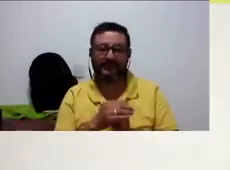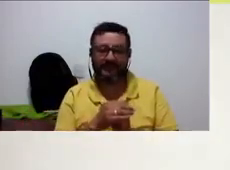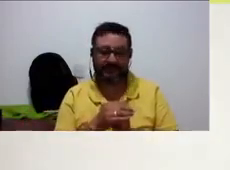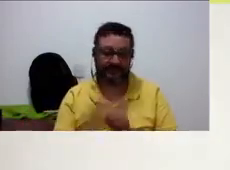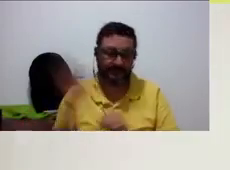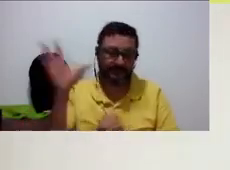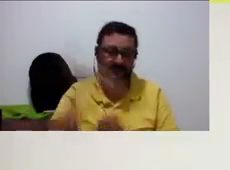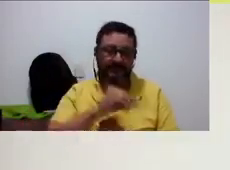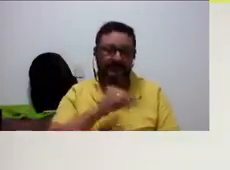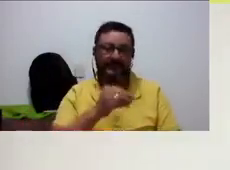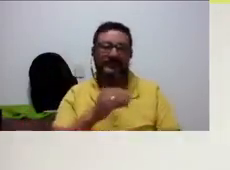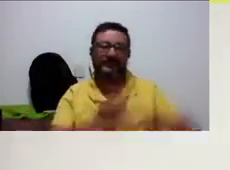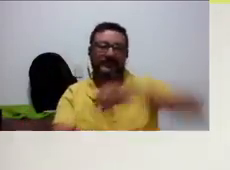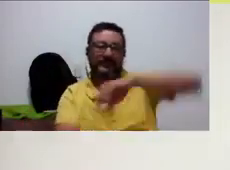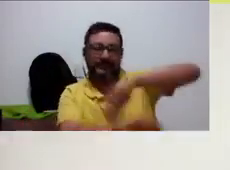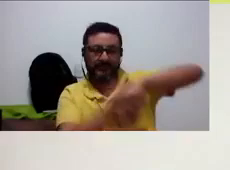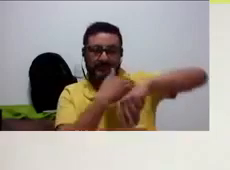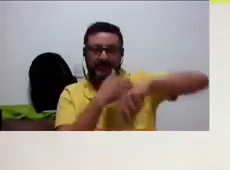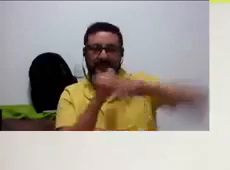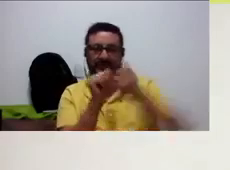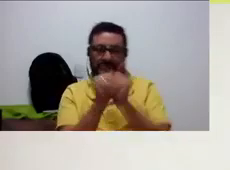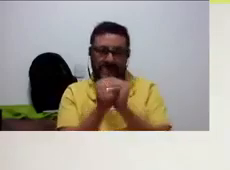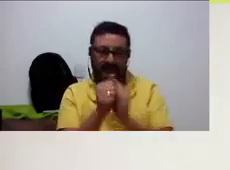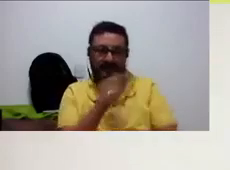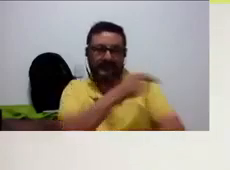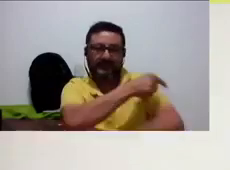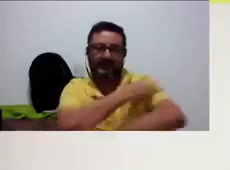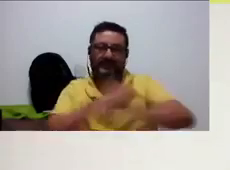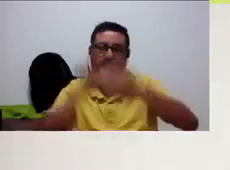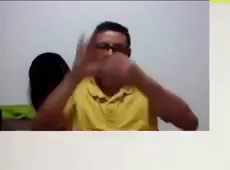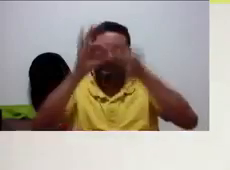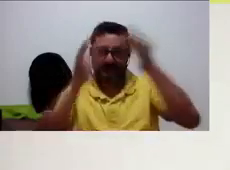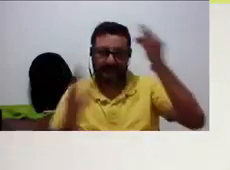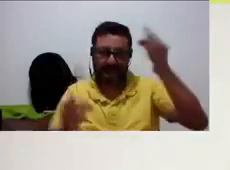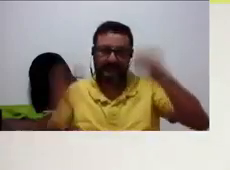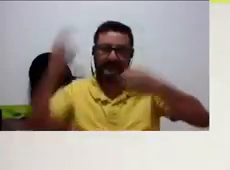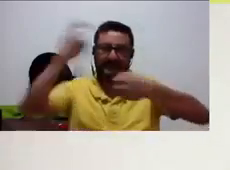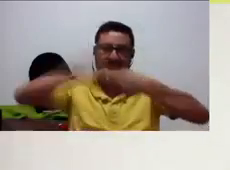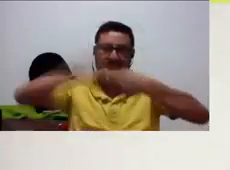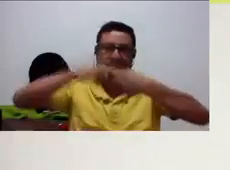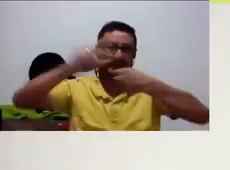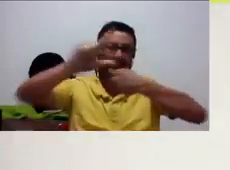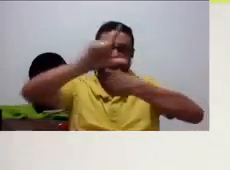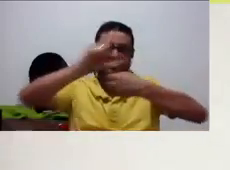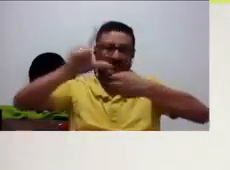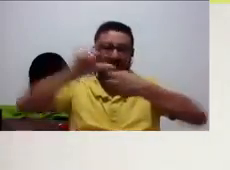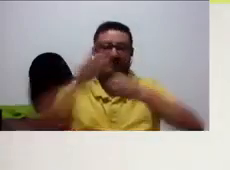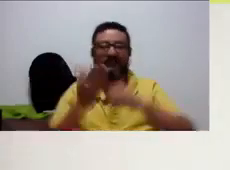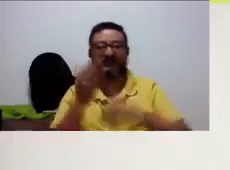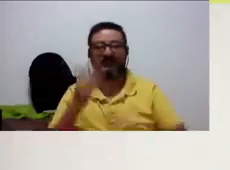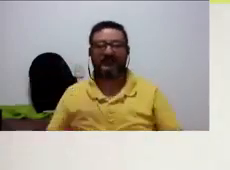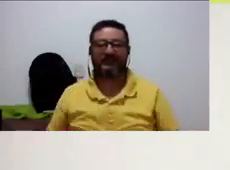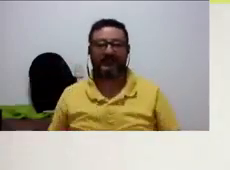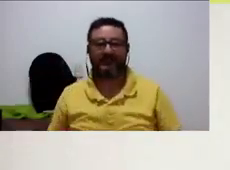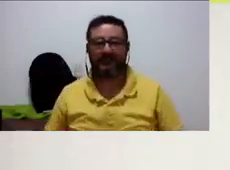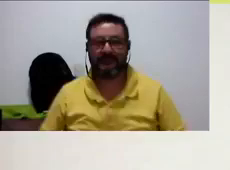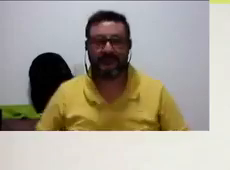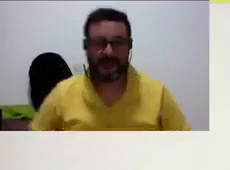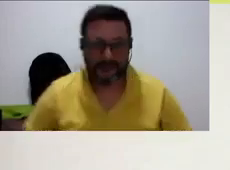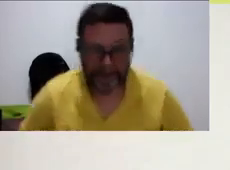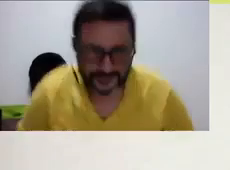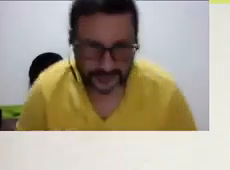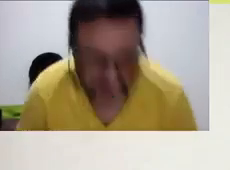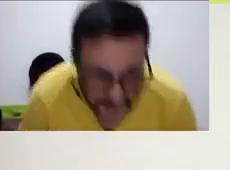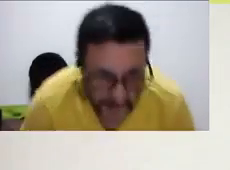el ministerio, pasando por el Comité Olímpico, por federaciones, por ligas. Entonces, es valorar eso y aprovecharlo, siendo